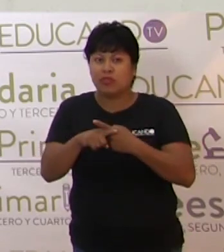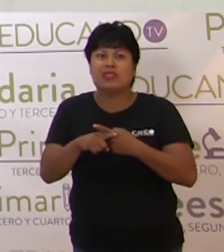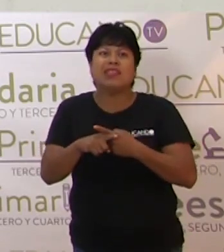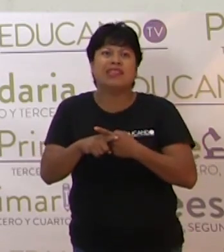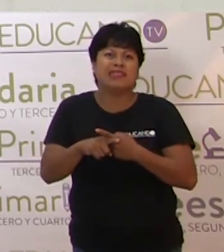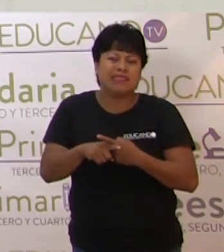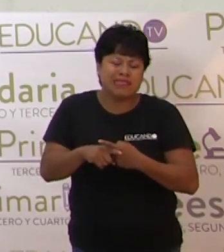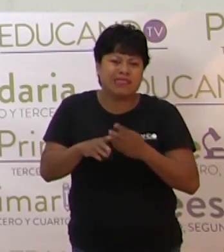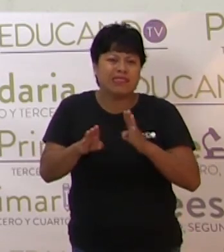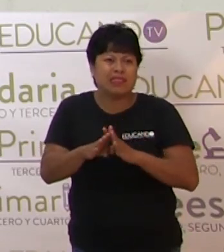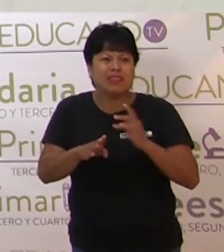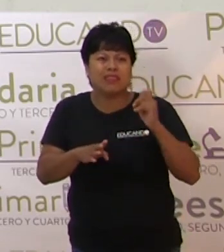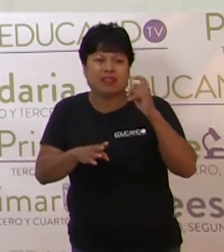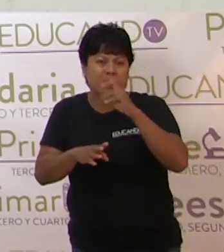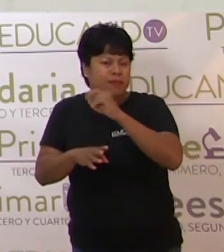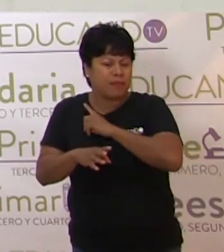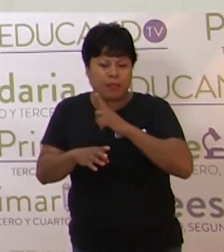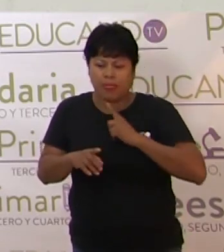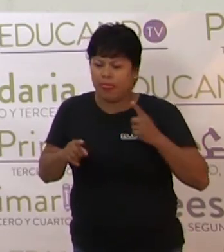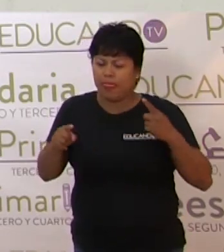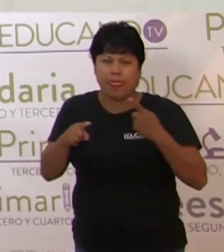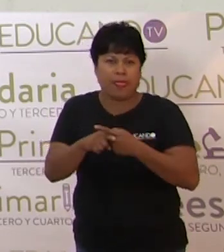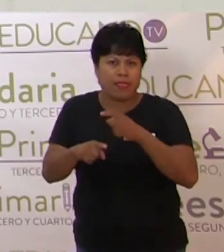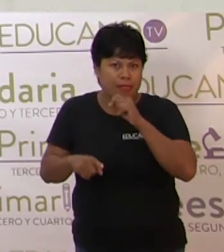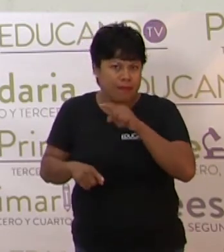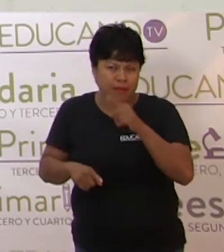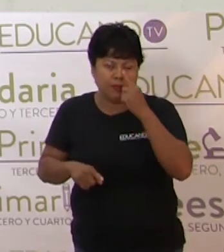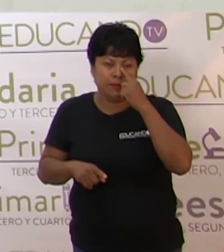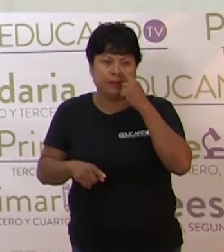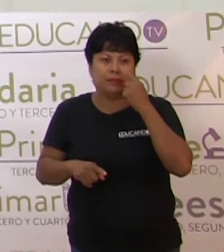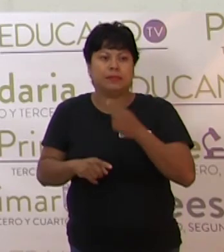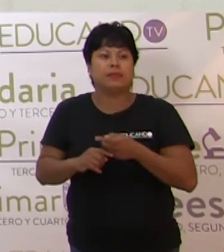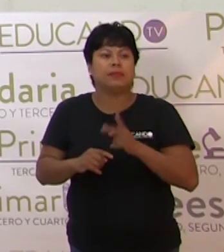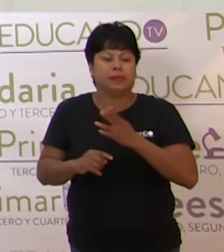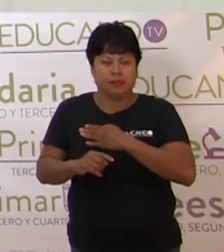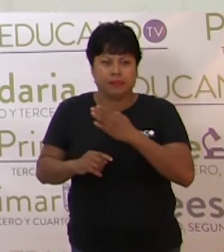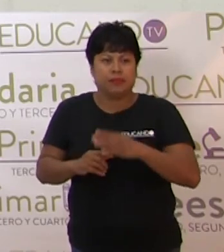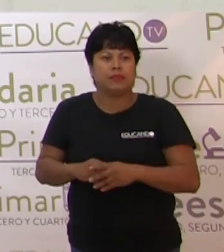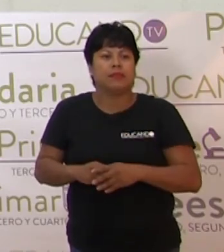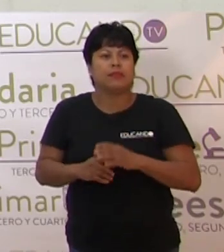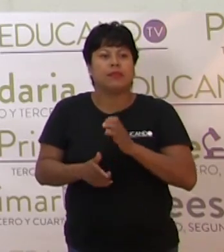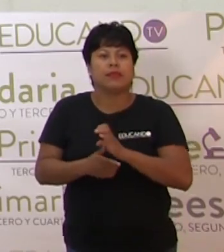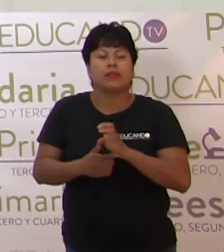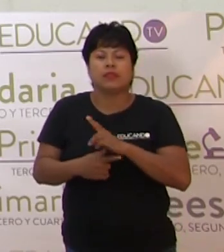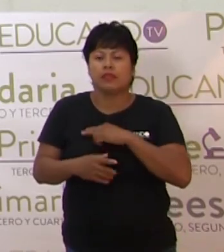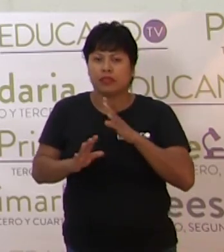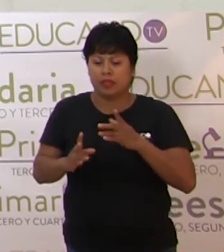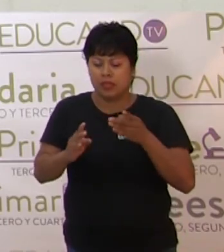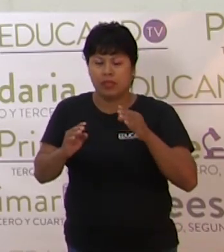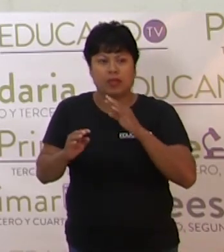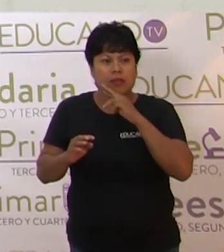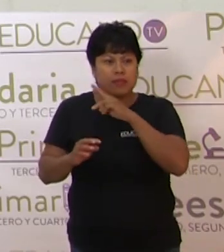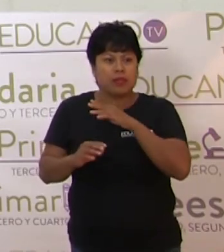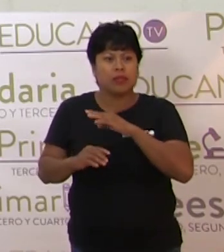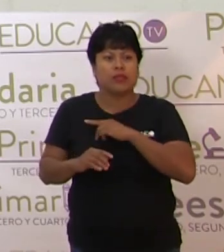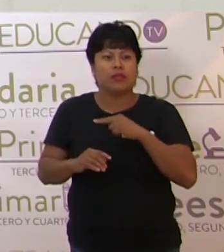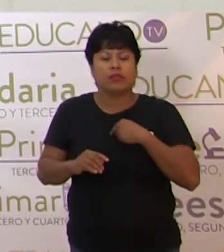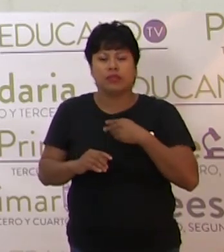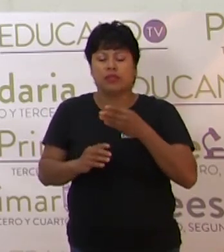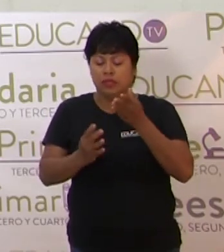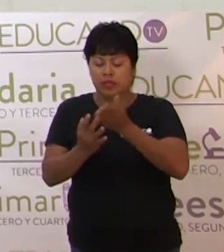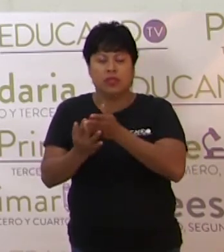no se van a cruzar las rectas exactamente en el mismo punto pero bueno entonces ya dividimos así rápidamente nuestros